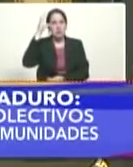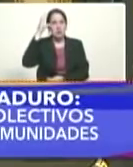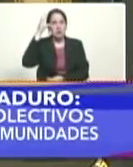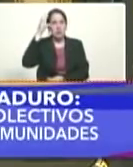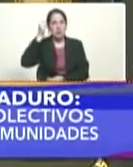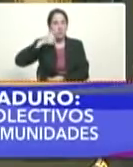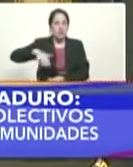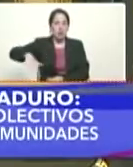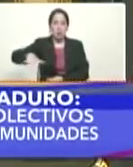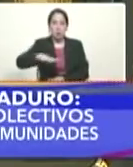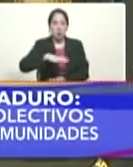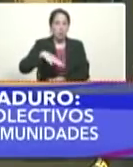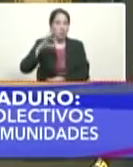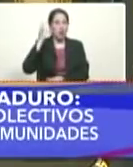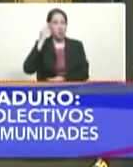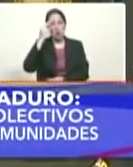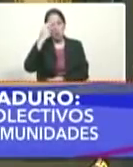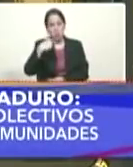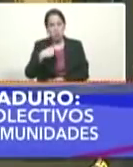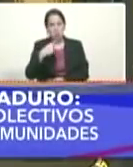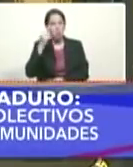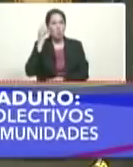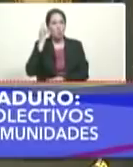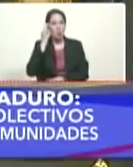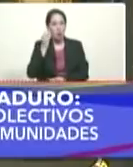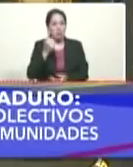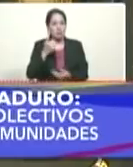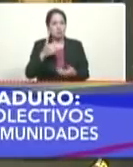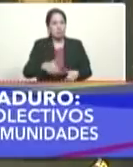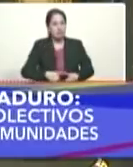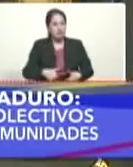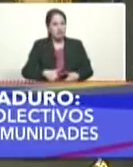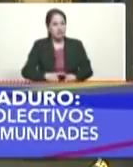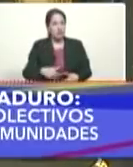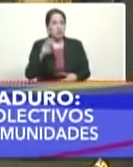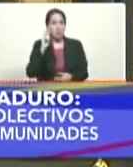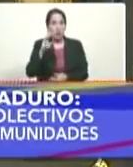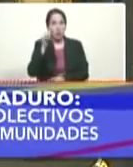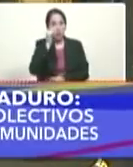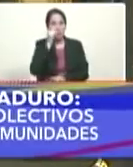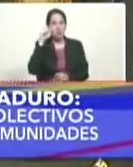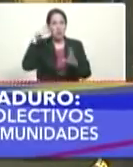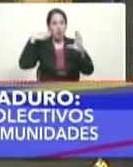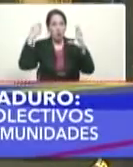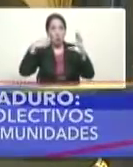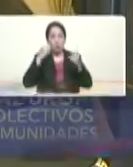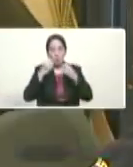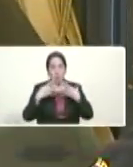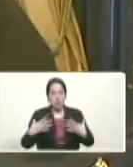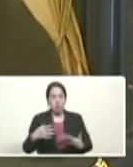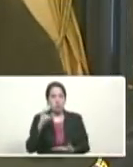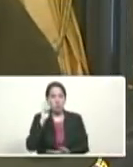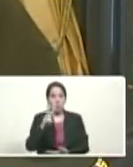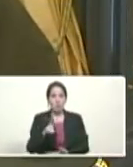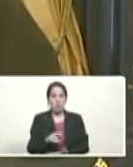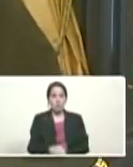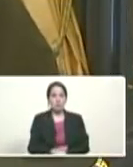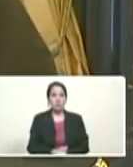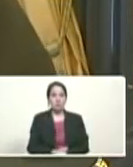de a pie de la mujer humilde de la mujer luchadora adelante pues vamos a ver este vídeo muy hermoso muy inspirador